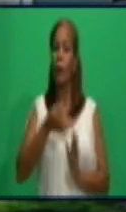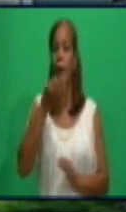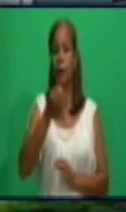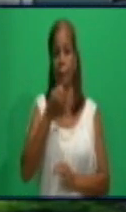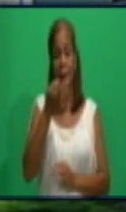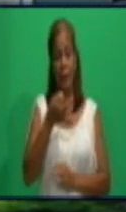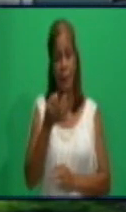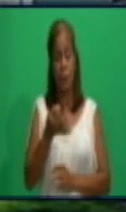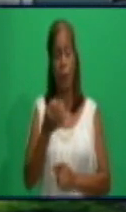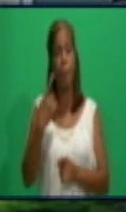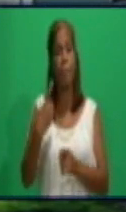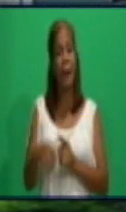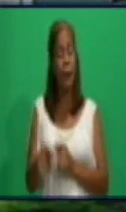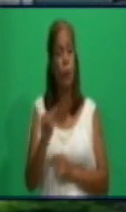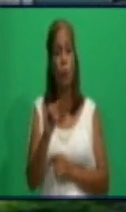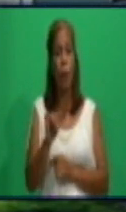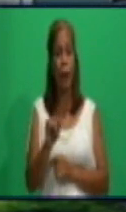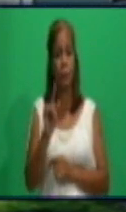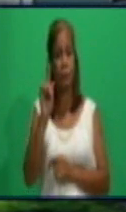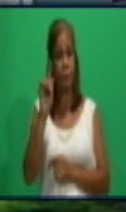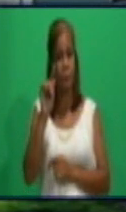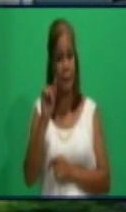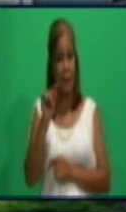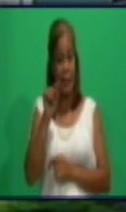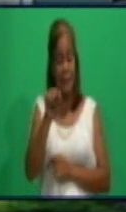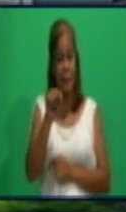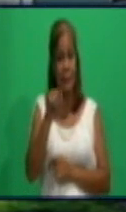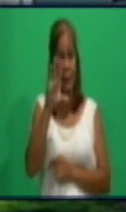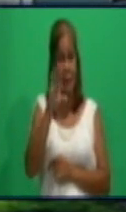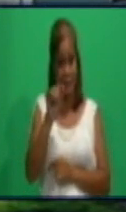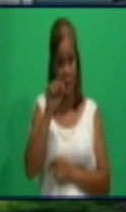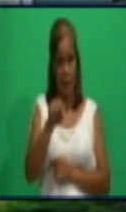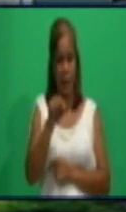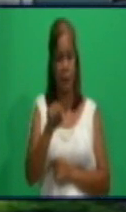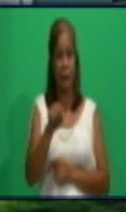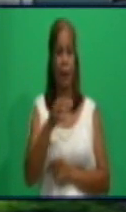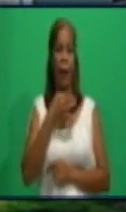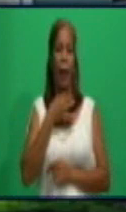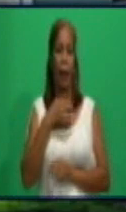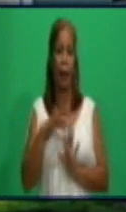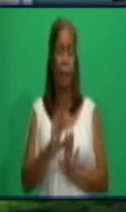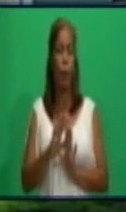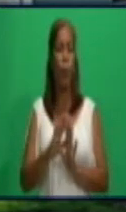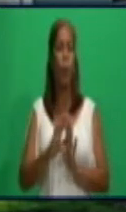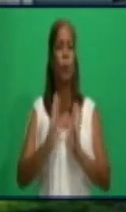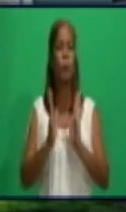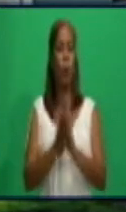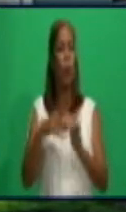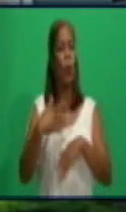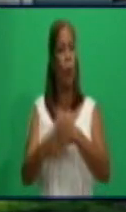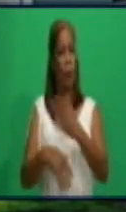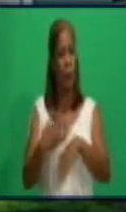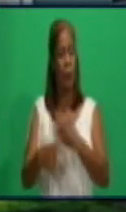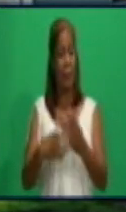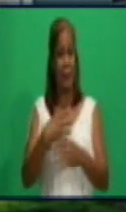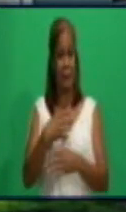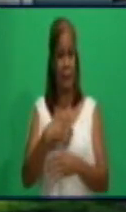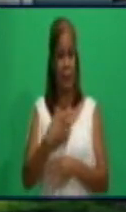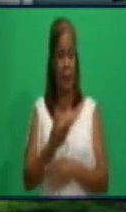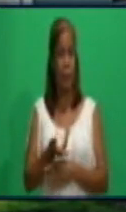con asterisco lo que usted acaba de plantear. Por encima de todos esos problemas, la garantía de